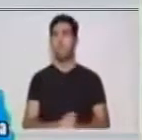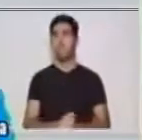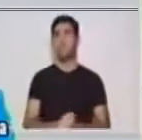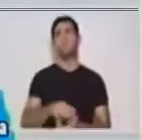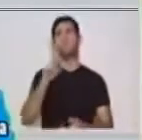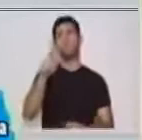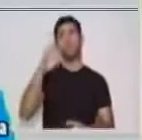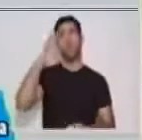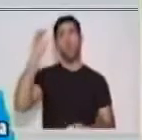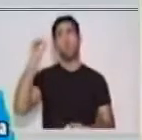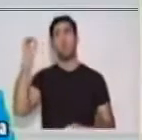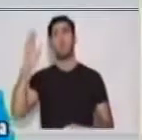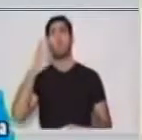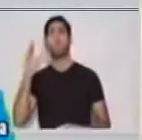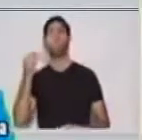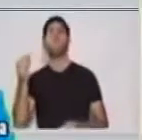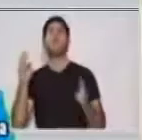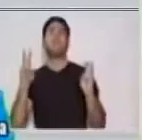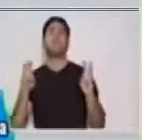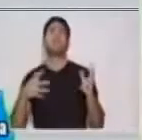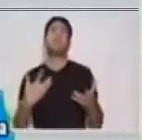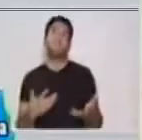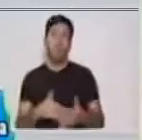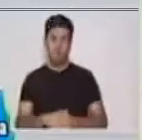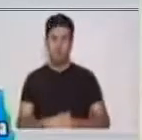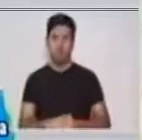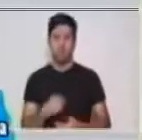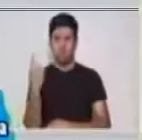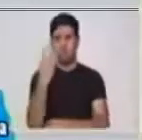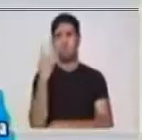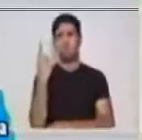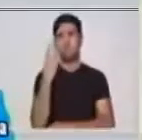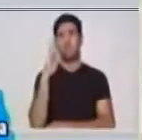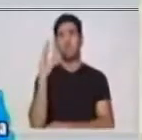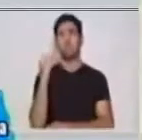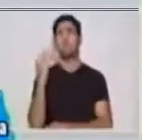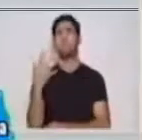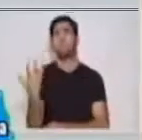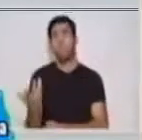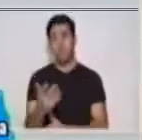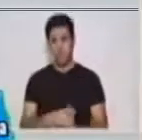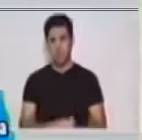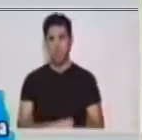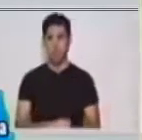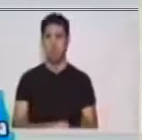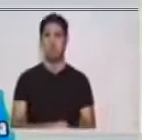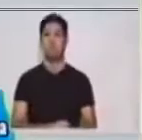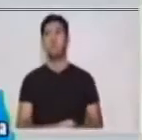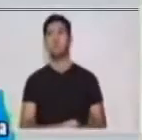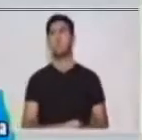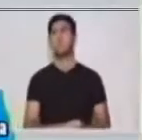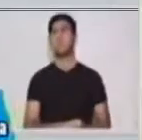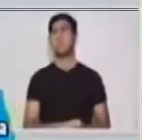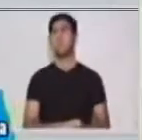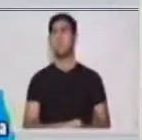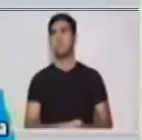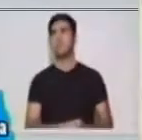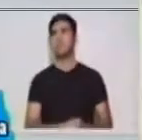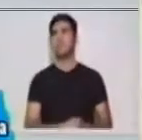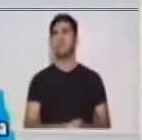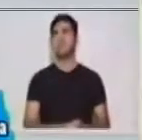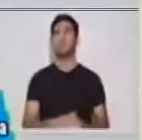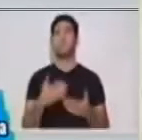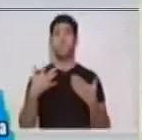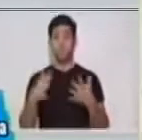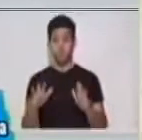opinar respecto a ese tema? ¿Qué tan importante es para ti? Veamos esto. Imaginemos que mi tema